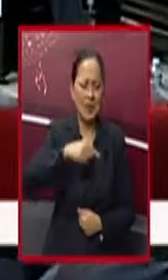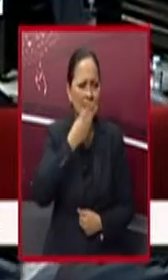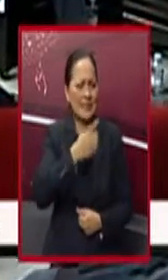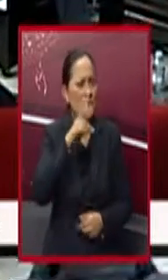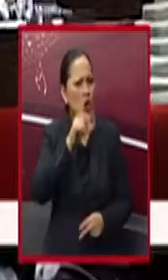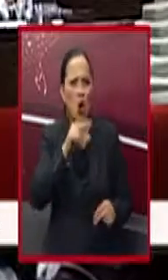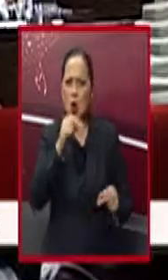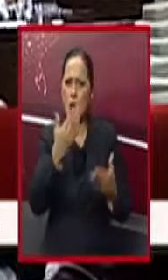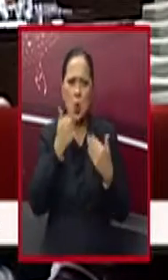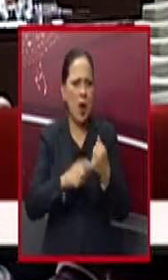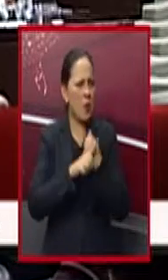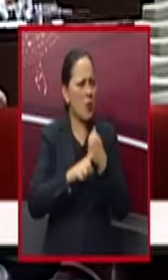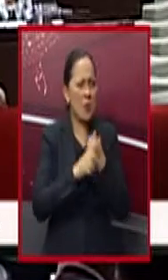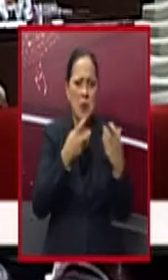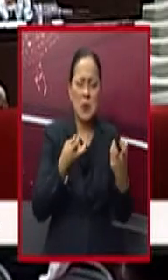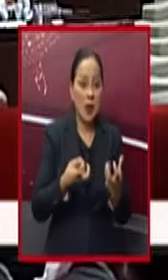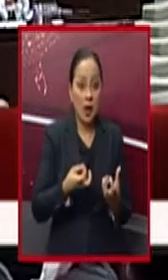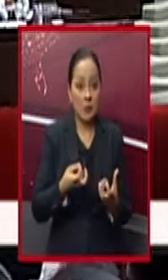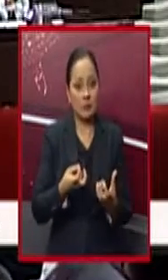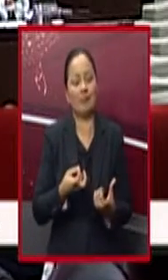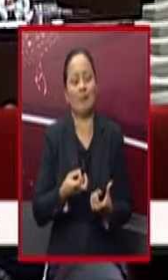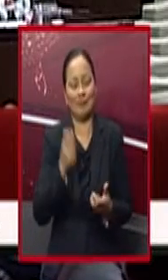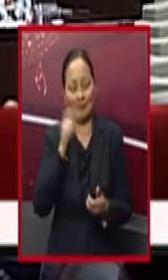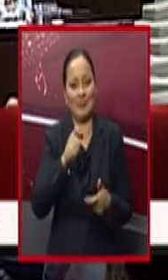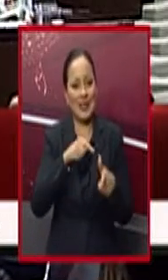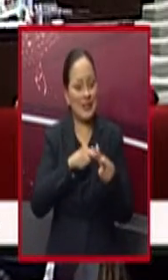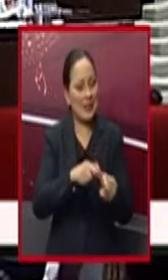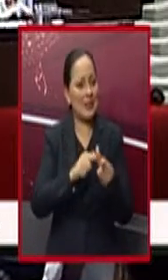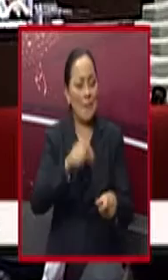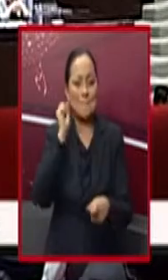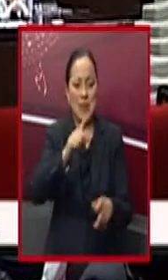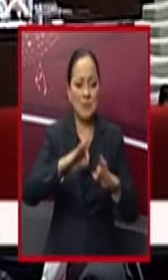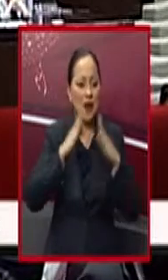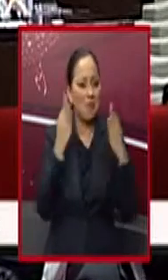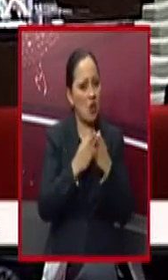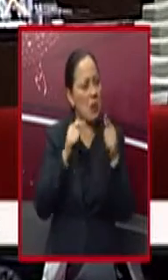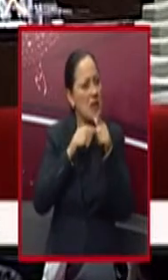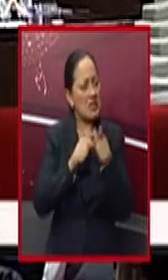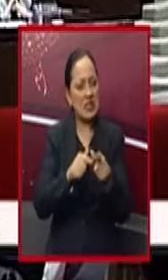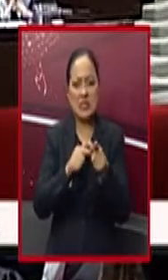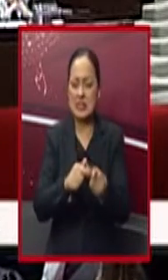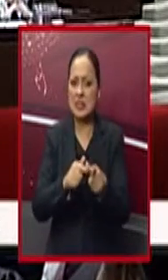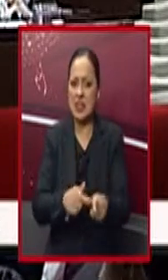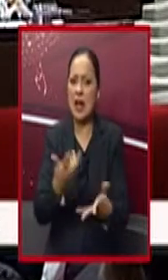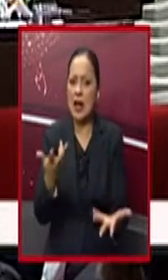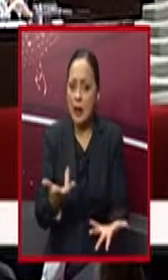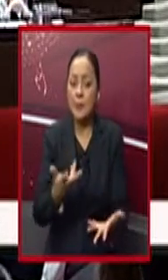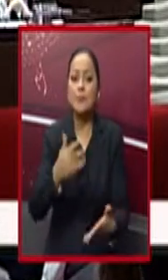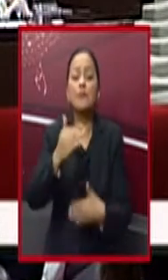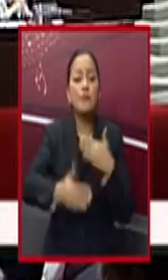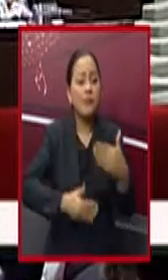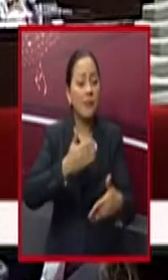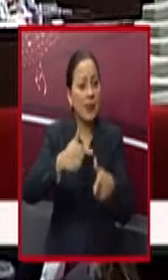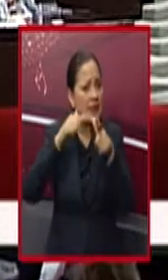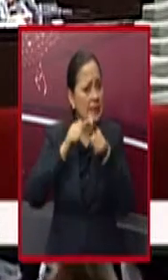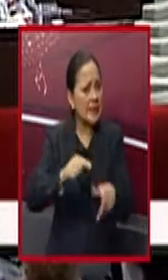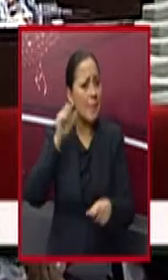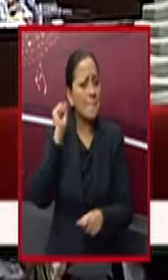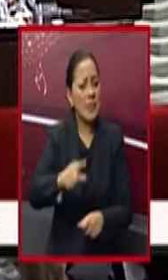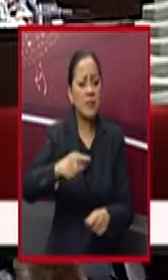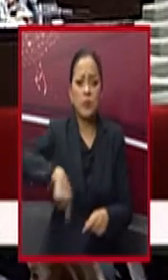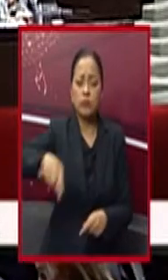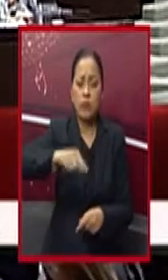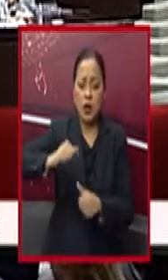esta crisis significa seguir abriendo la herida de las víctimas, significa seguir abriendo la brecha